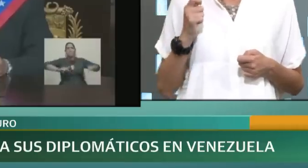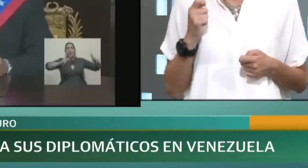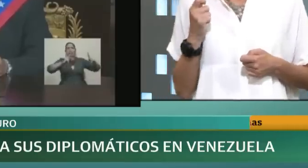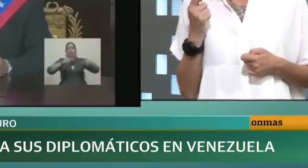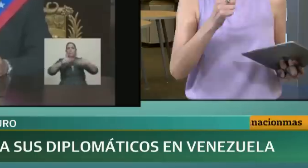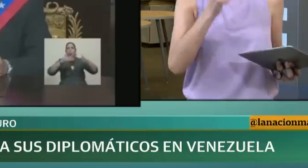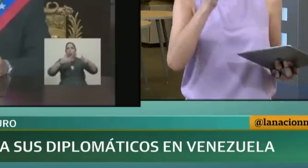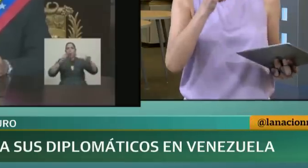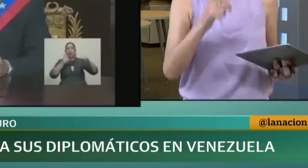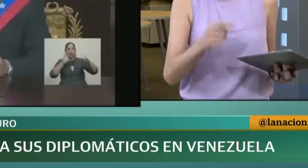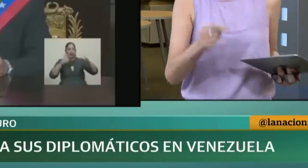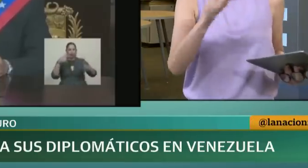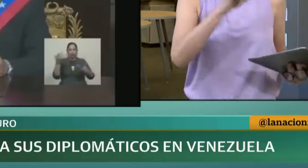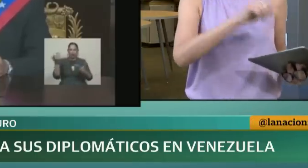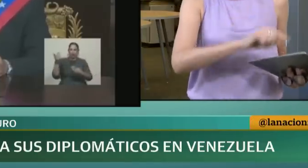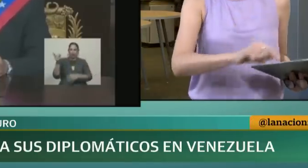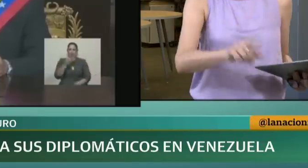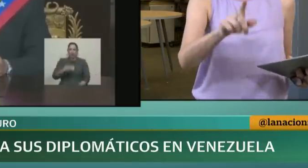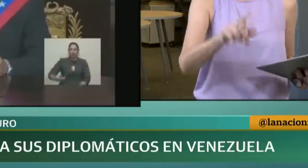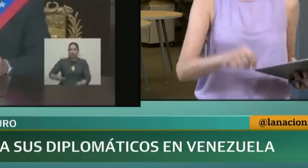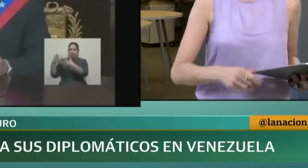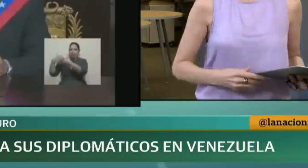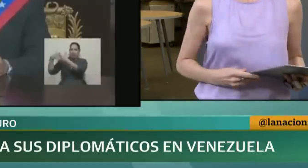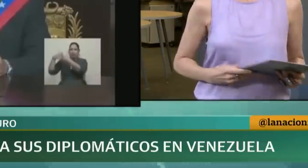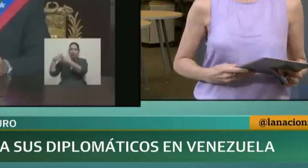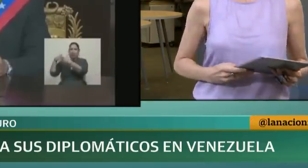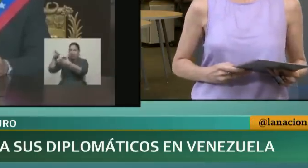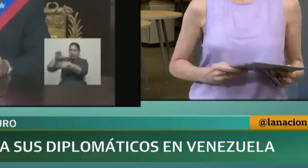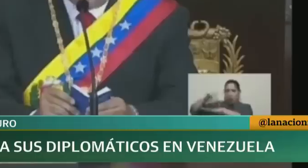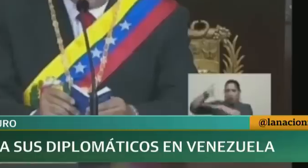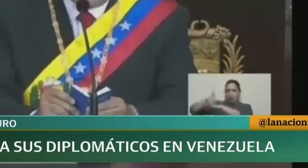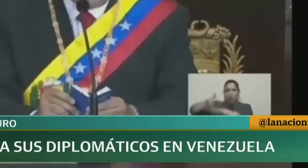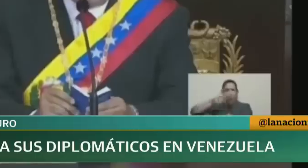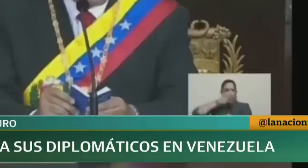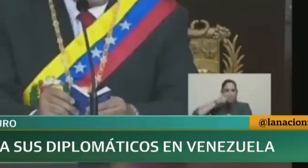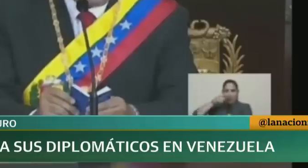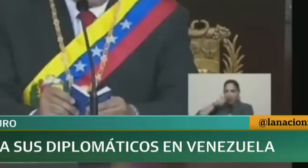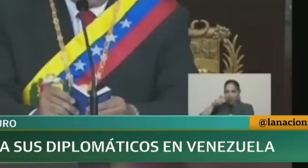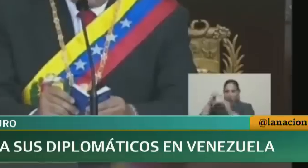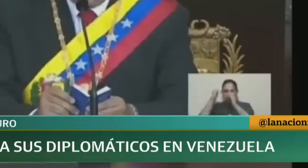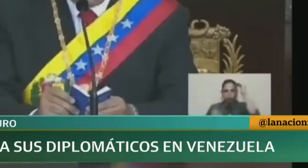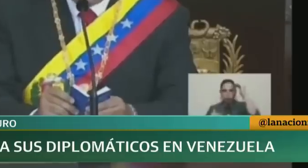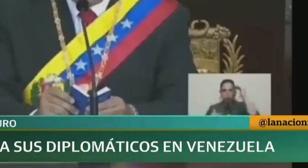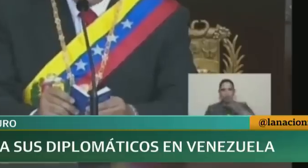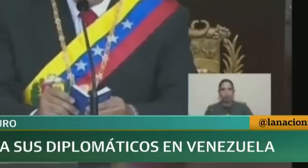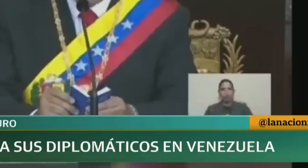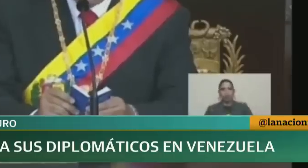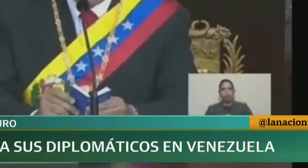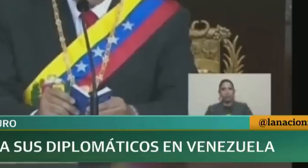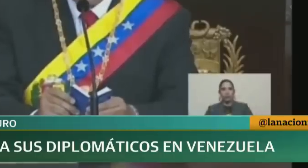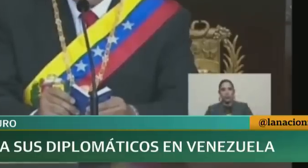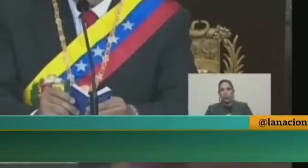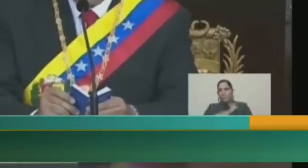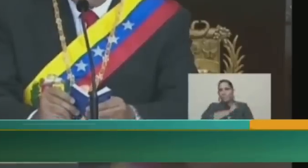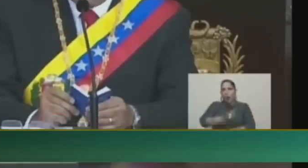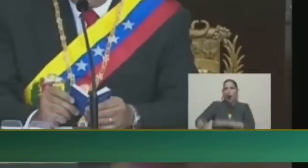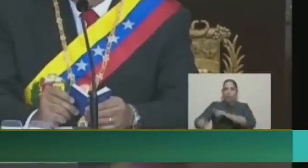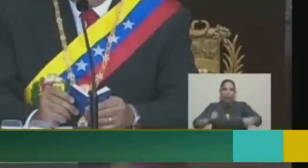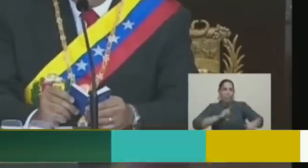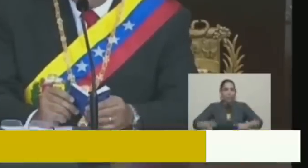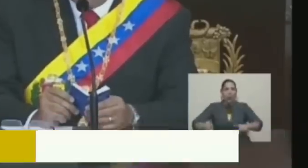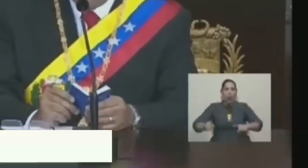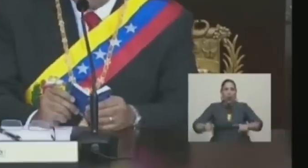una amenaza, una advertencia. Ahora sí escuchamos las palabras de Maduro en vivo ahora. Orden